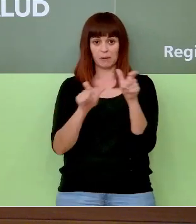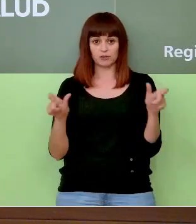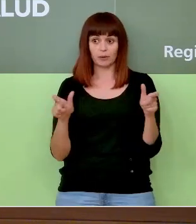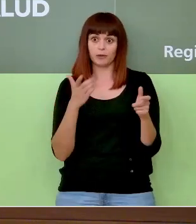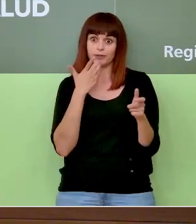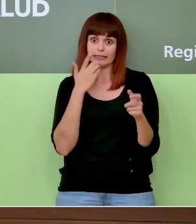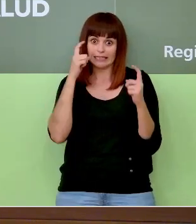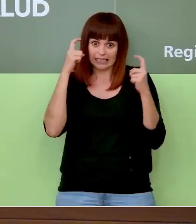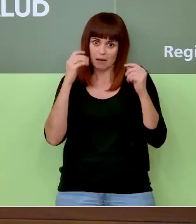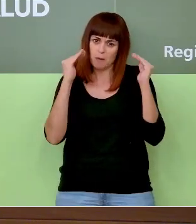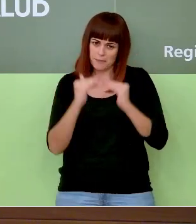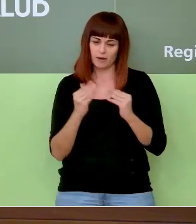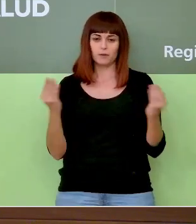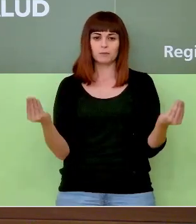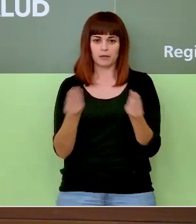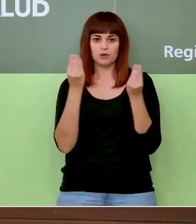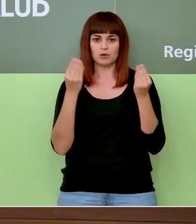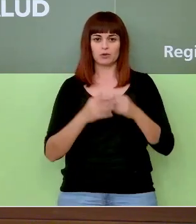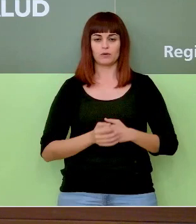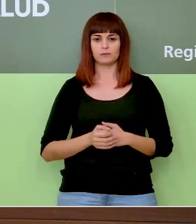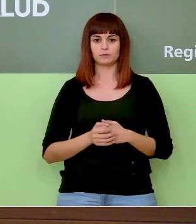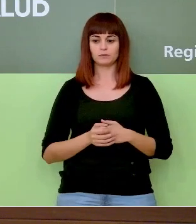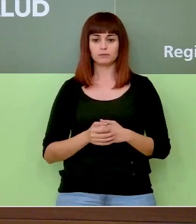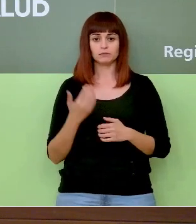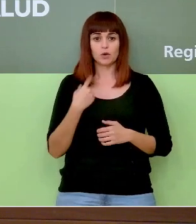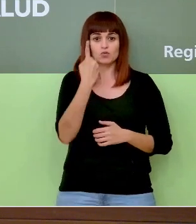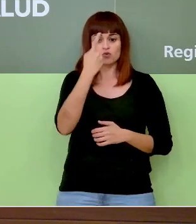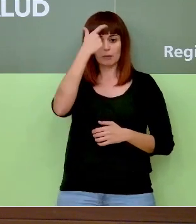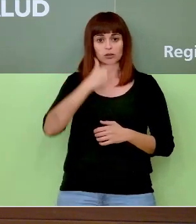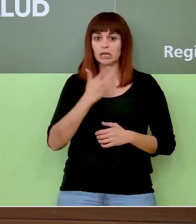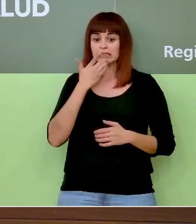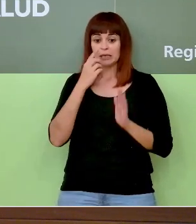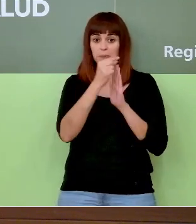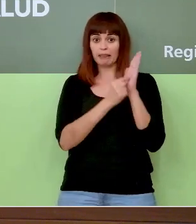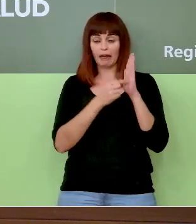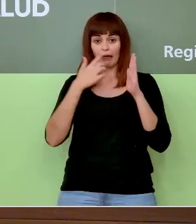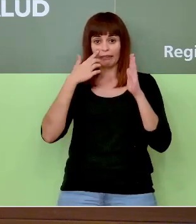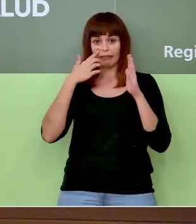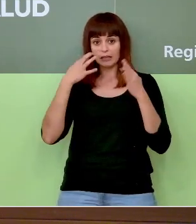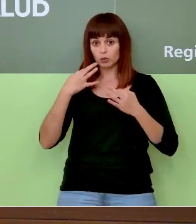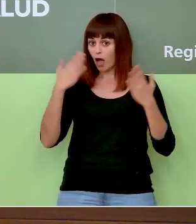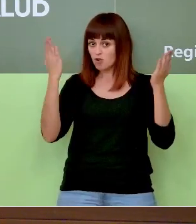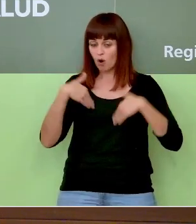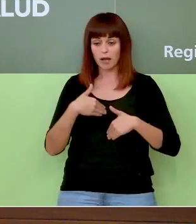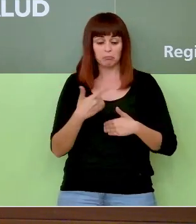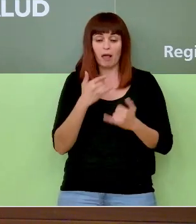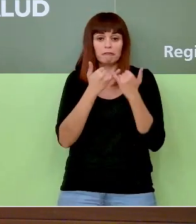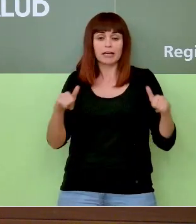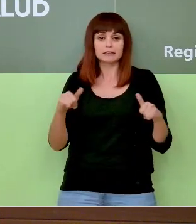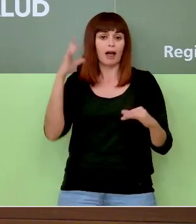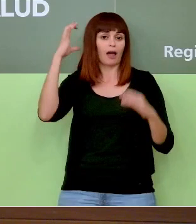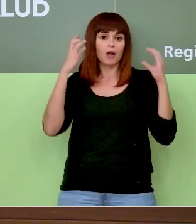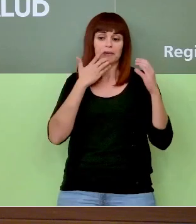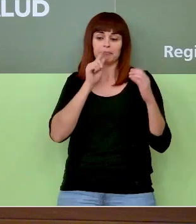cuantas menos mejor. En cuanto haya una persona, si no se toman las medidas de precaución, es muy fácil que en una fiesta de este tipo